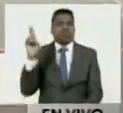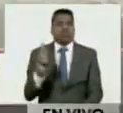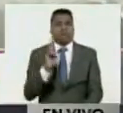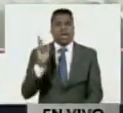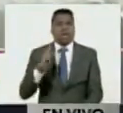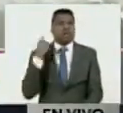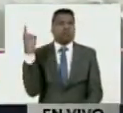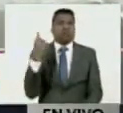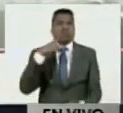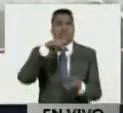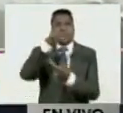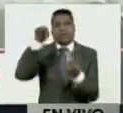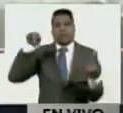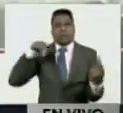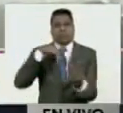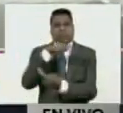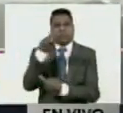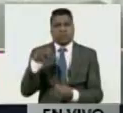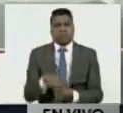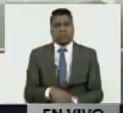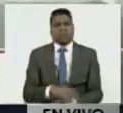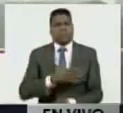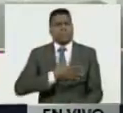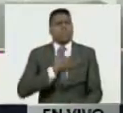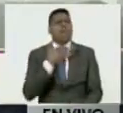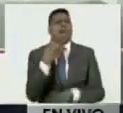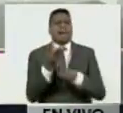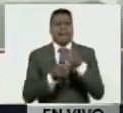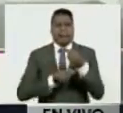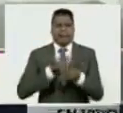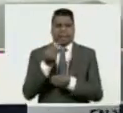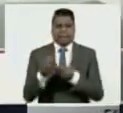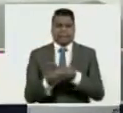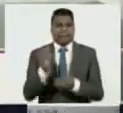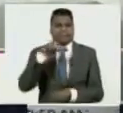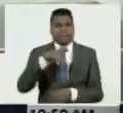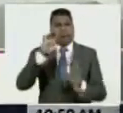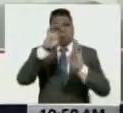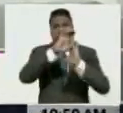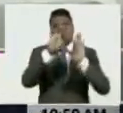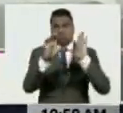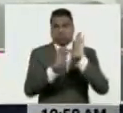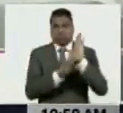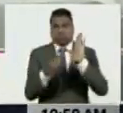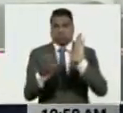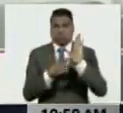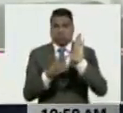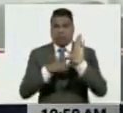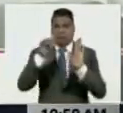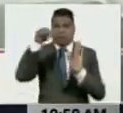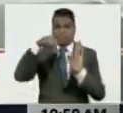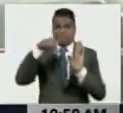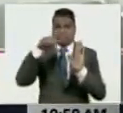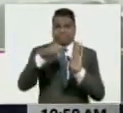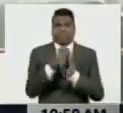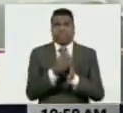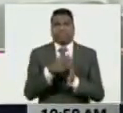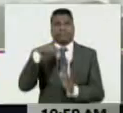en Revolución es posible esto, de que la Constitución de la República Bolivariana de